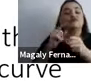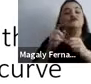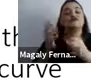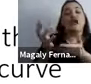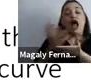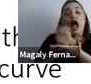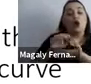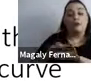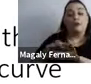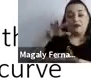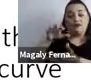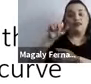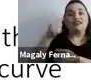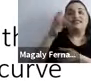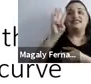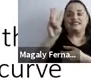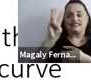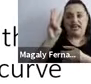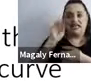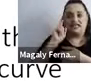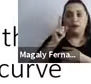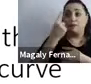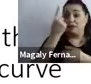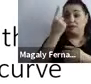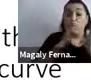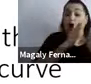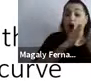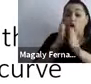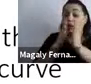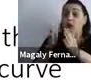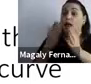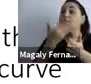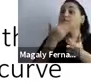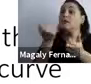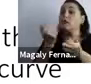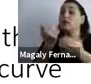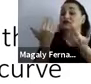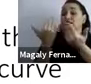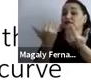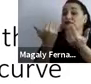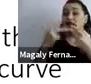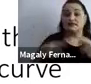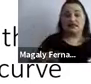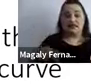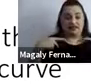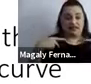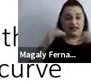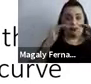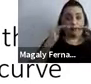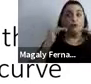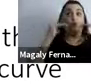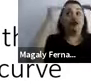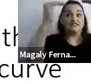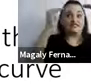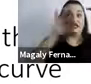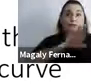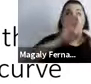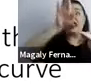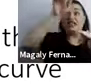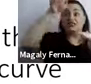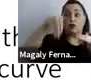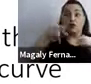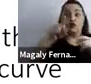unos 16.000, que acomoda, primero, las mejores esperanzas de vida. Segundo, por encima de este umbral no mejora